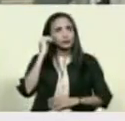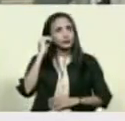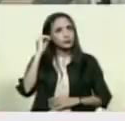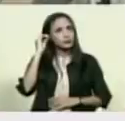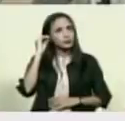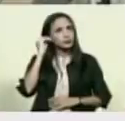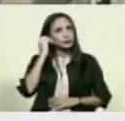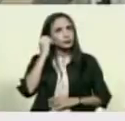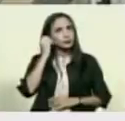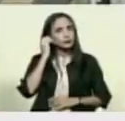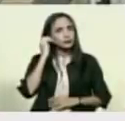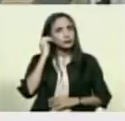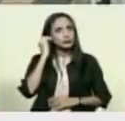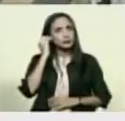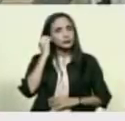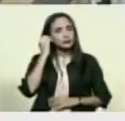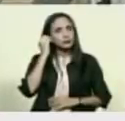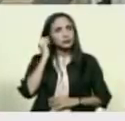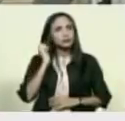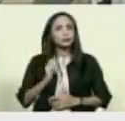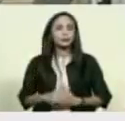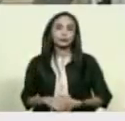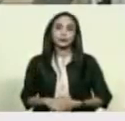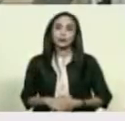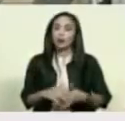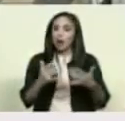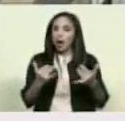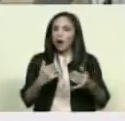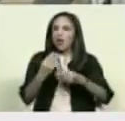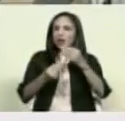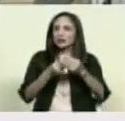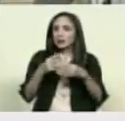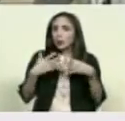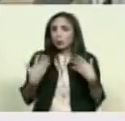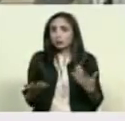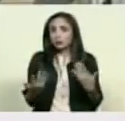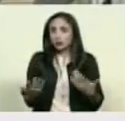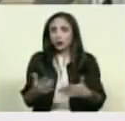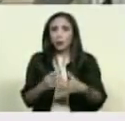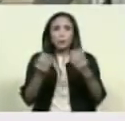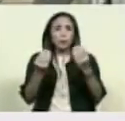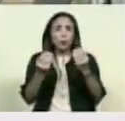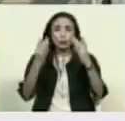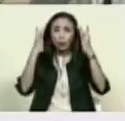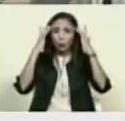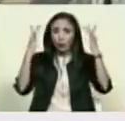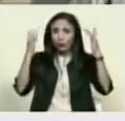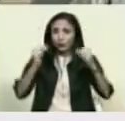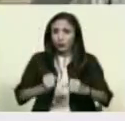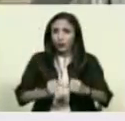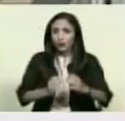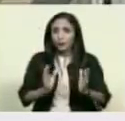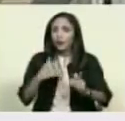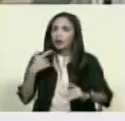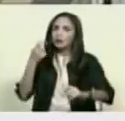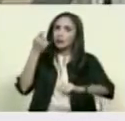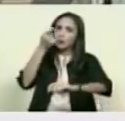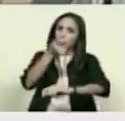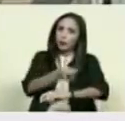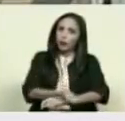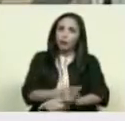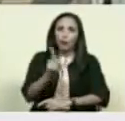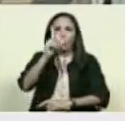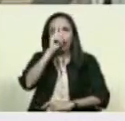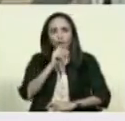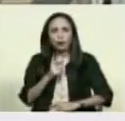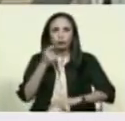paso. ¿Qué vamos a hacer con los miles y miles y miles de profesionales que estamos graduando año